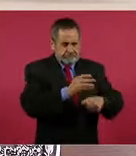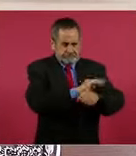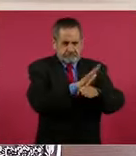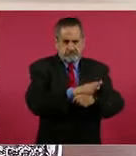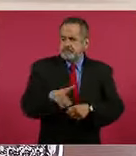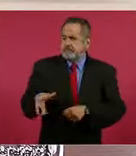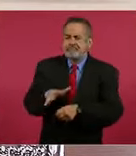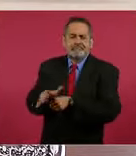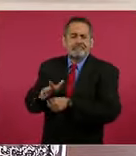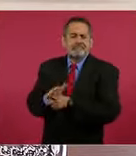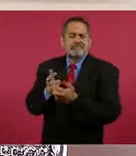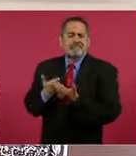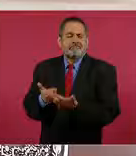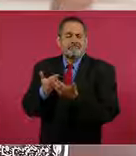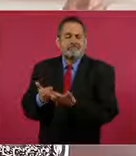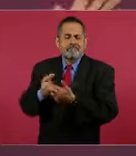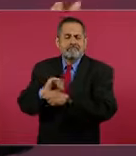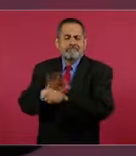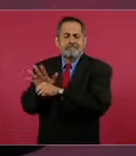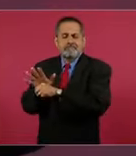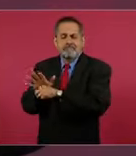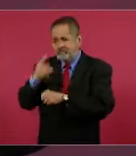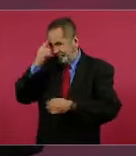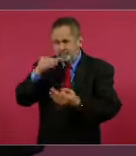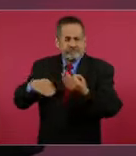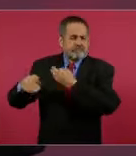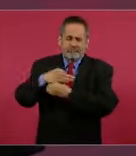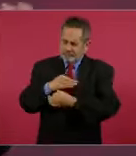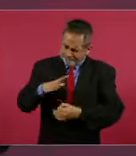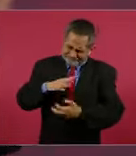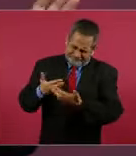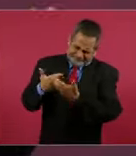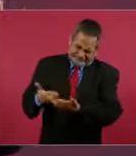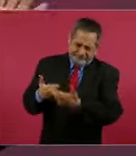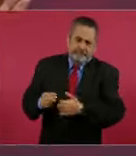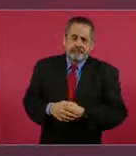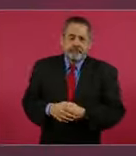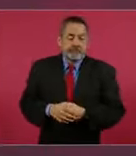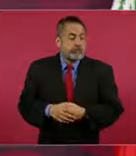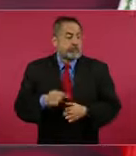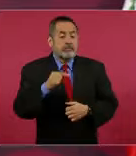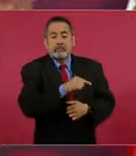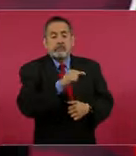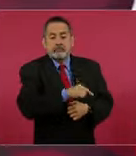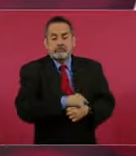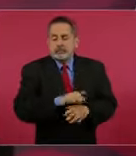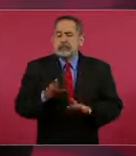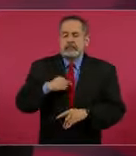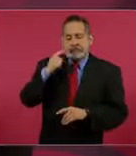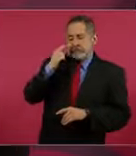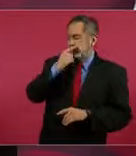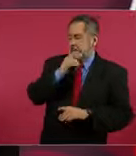COVID a todos. Ah, pero no les gusta porque